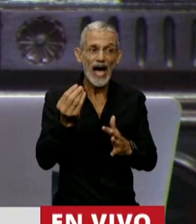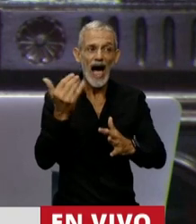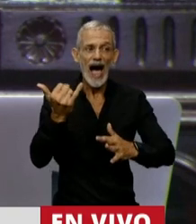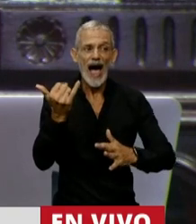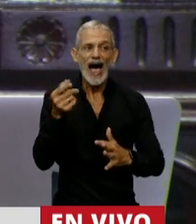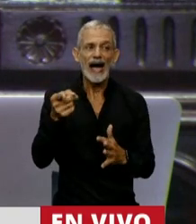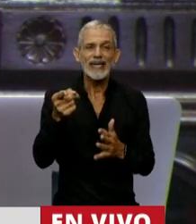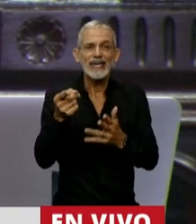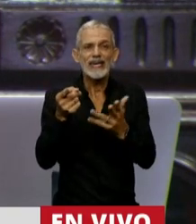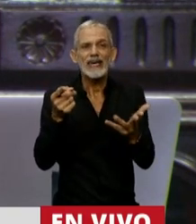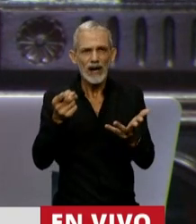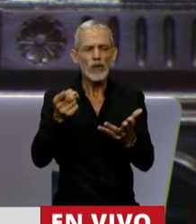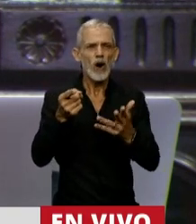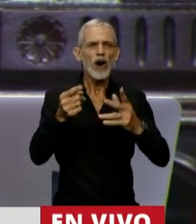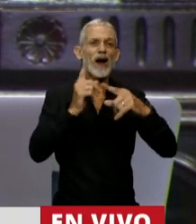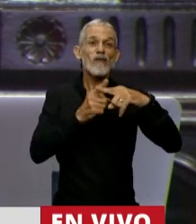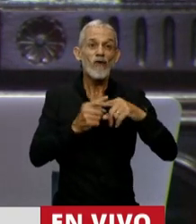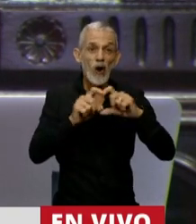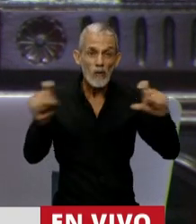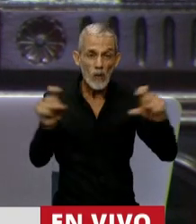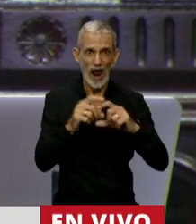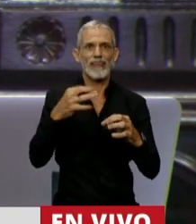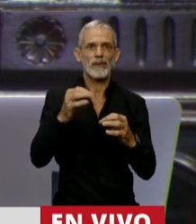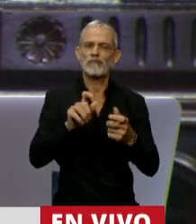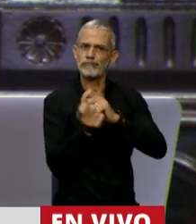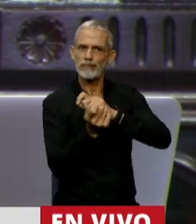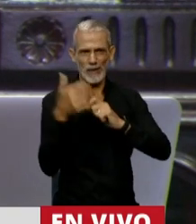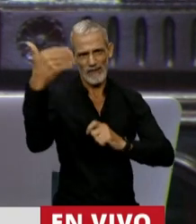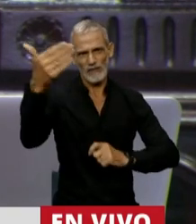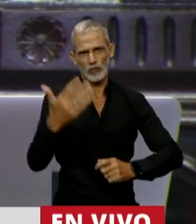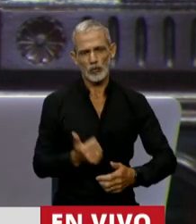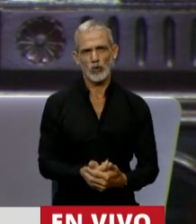ser revisada en el futuro.